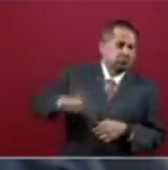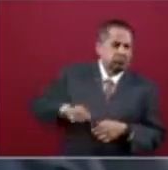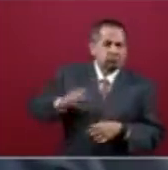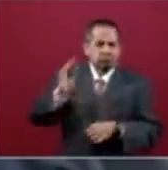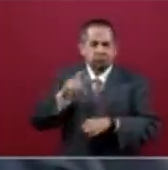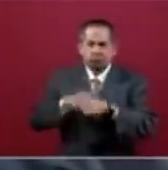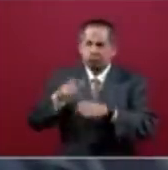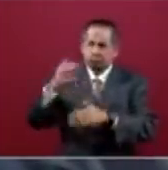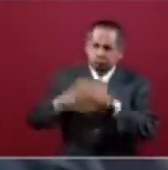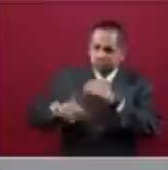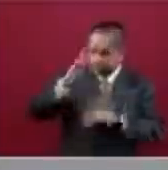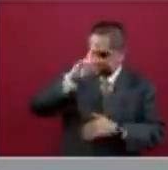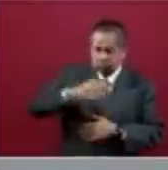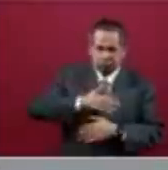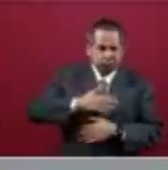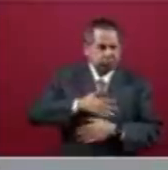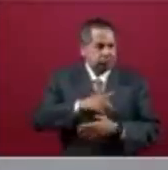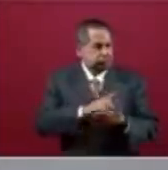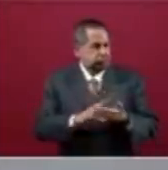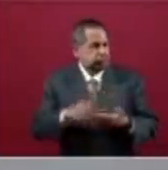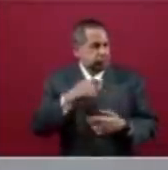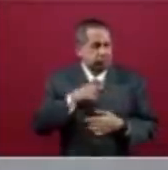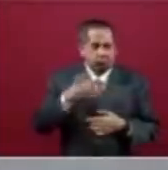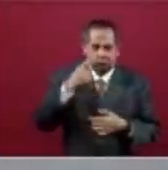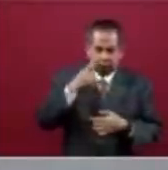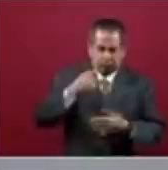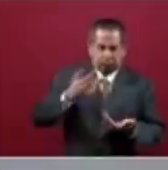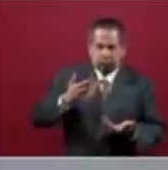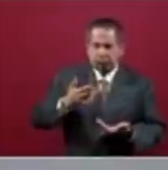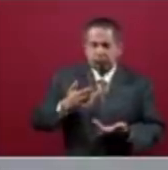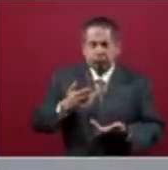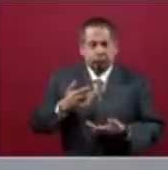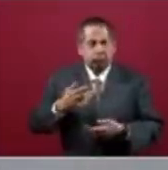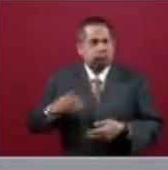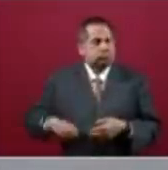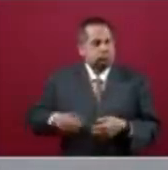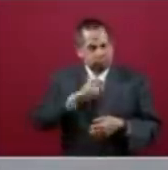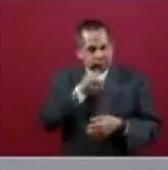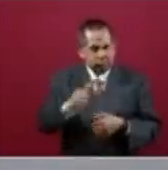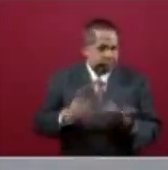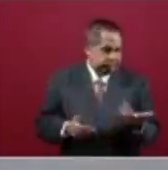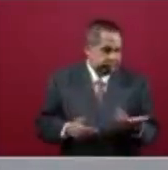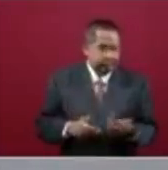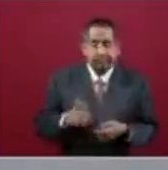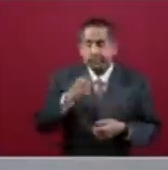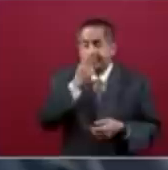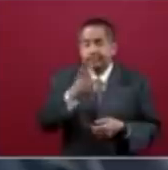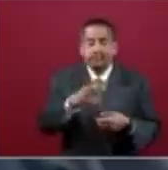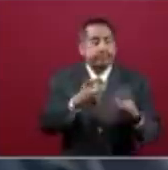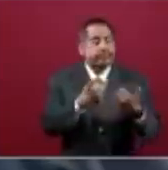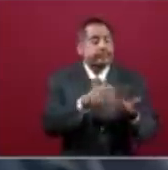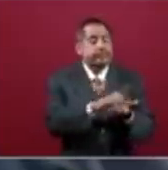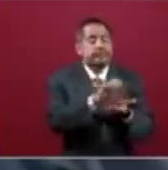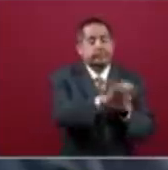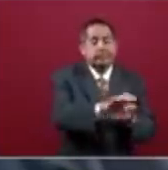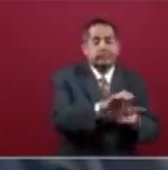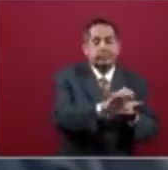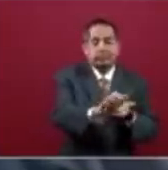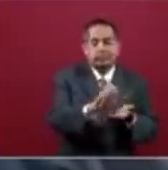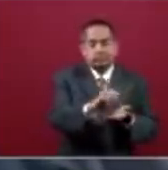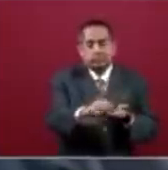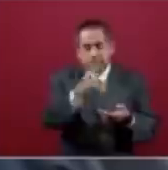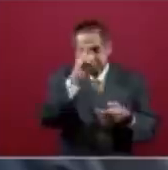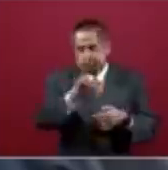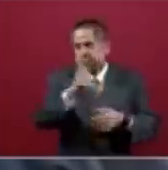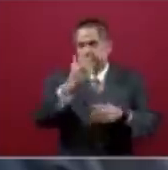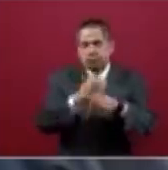está violentando su derecho de presunción de inocencia y además aseguran que pues estos depósitos sí se hicieron, pero fue para otro tipo